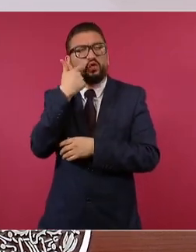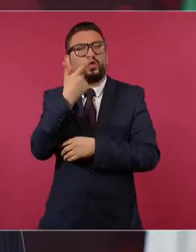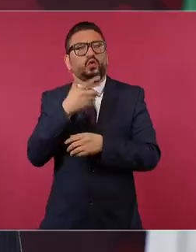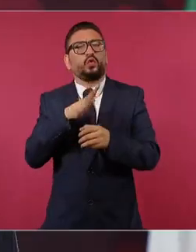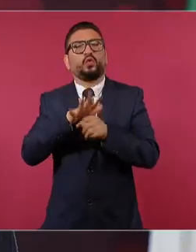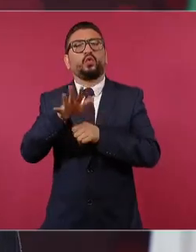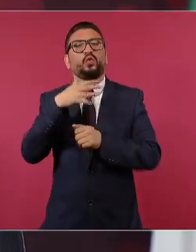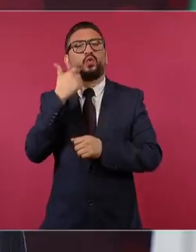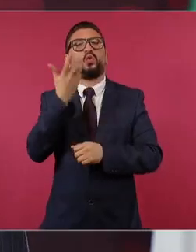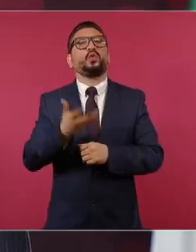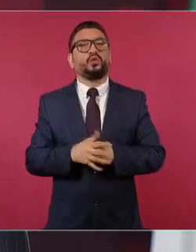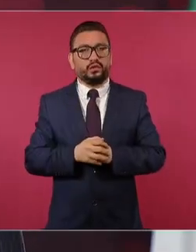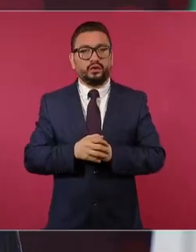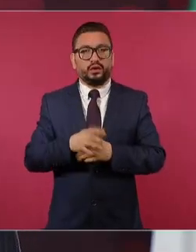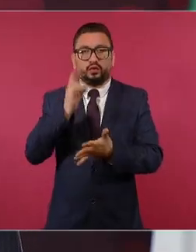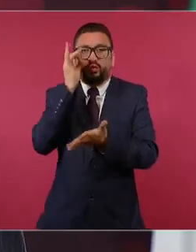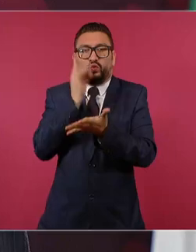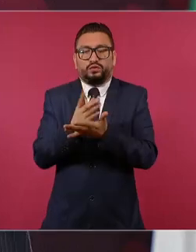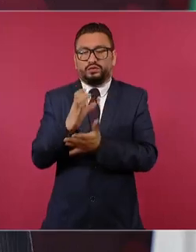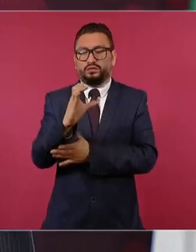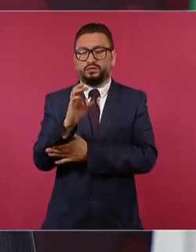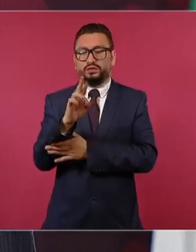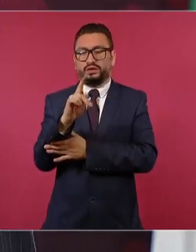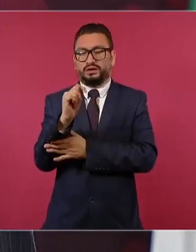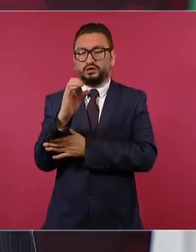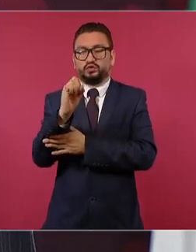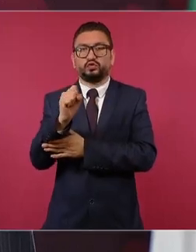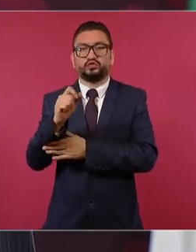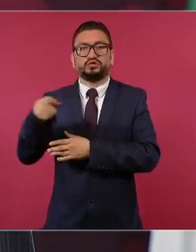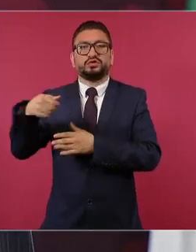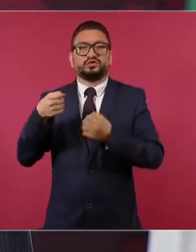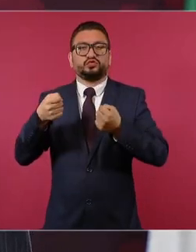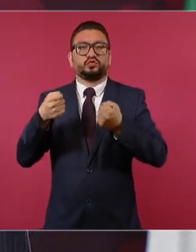más sea kratos sin demos.